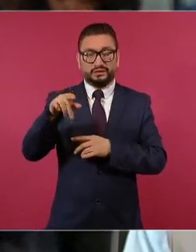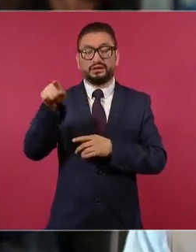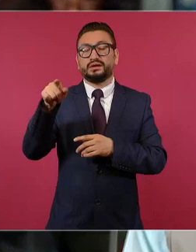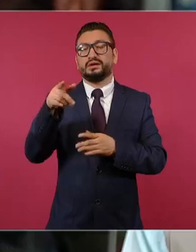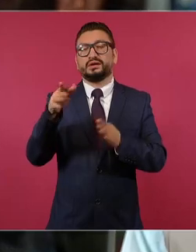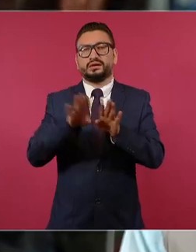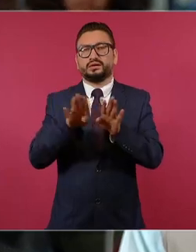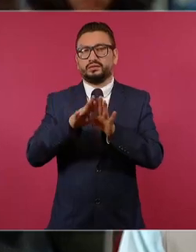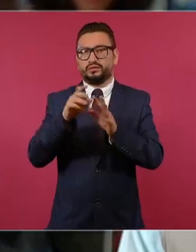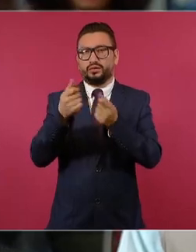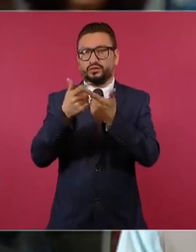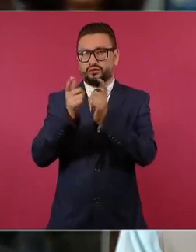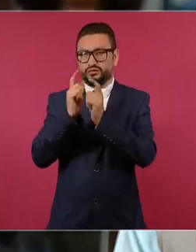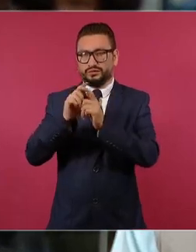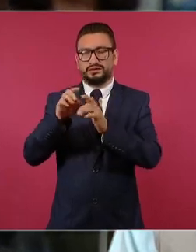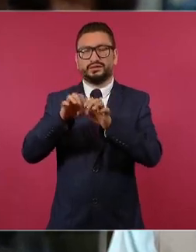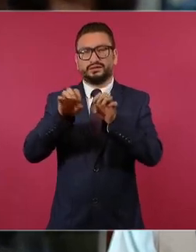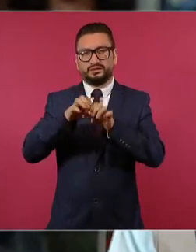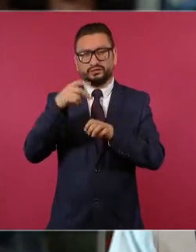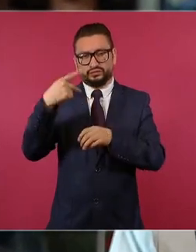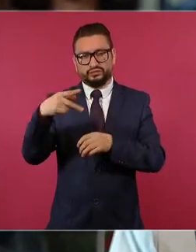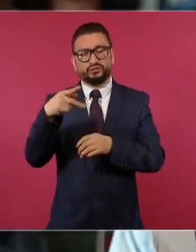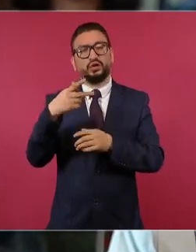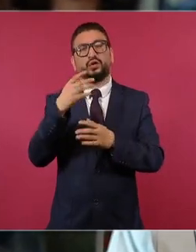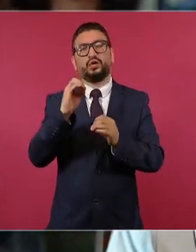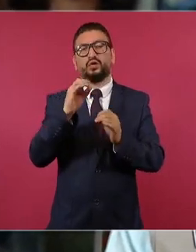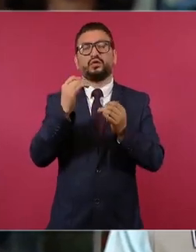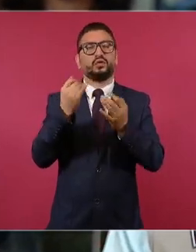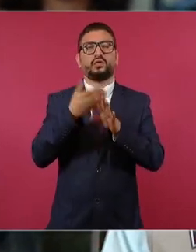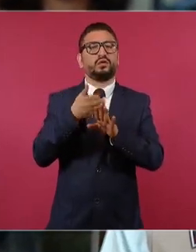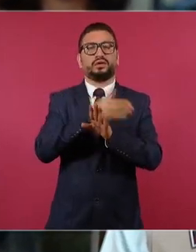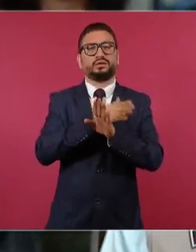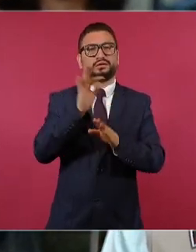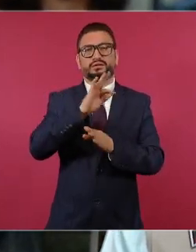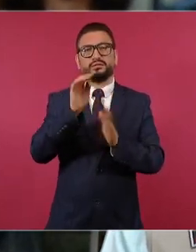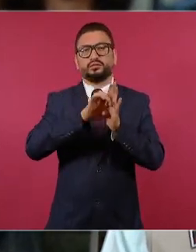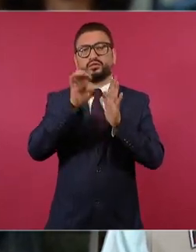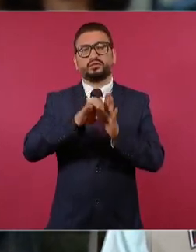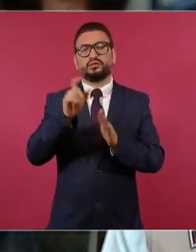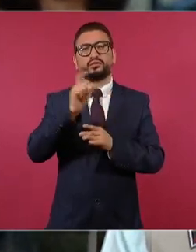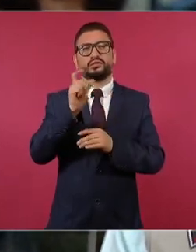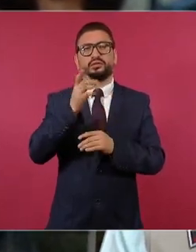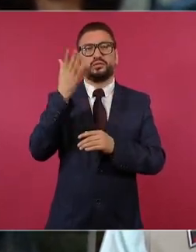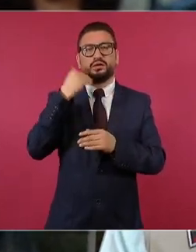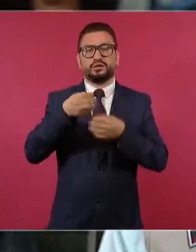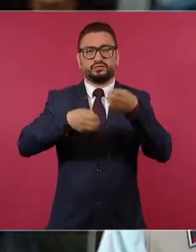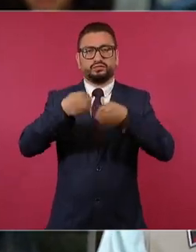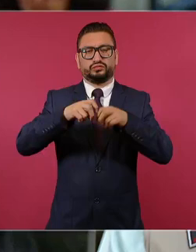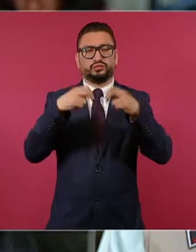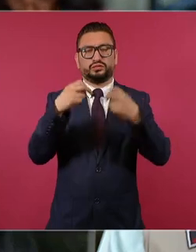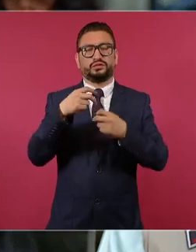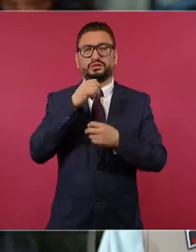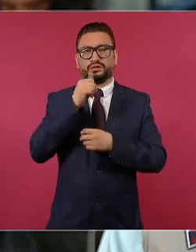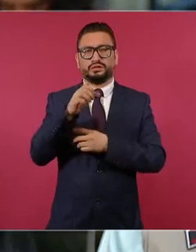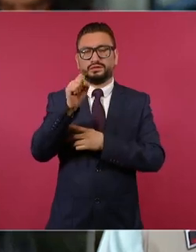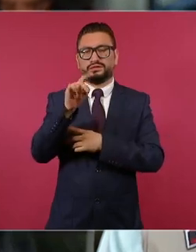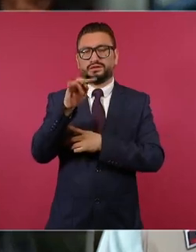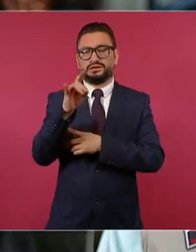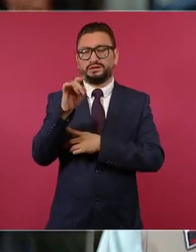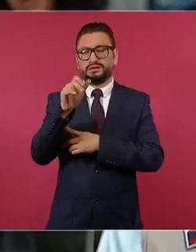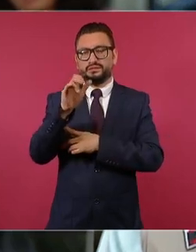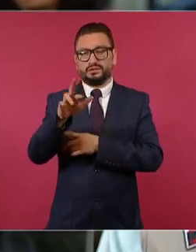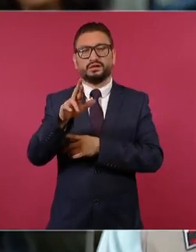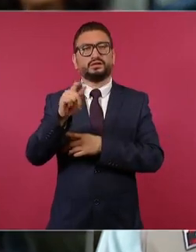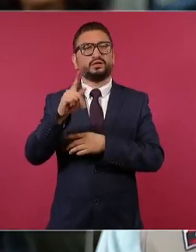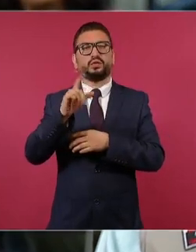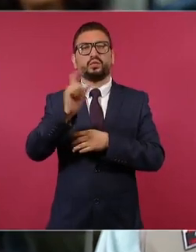las integrantes de su gabinete, o hubo un momento antes, por ejemplo, cuando no siguió como ministro presidente de la Corte Saldívar. ¿Cuál